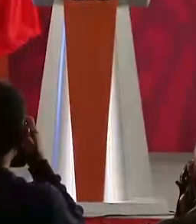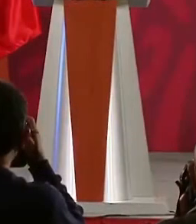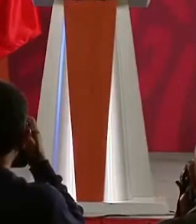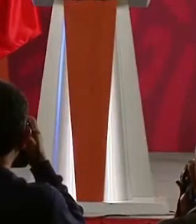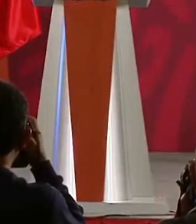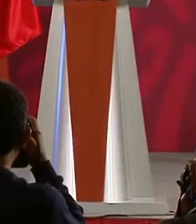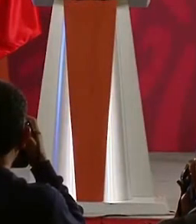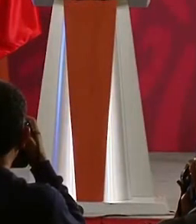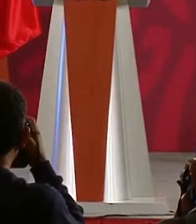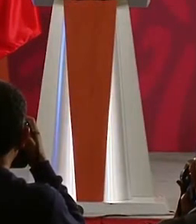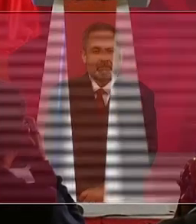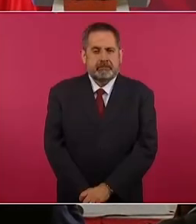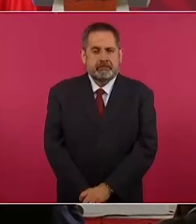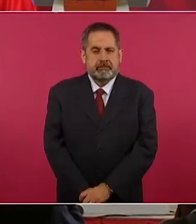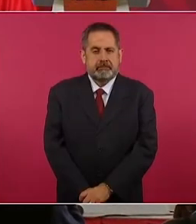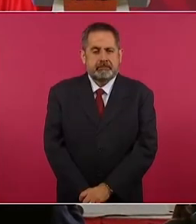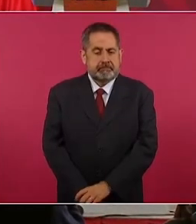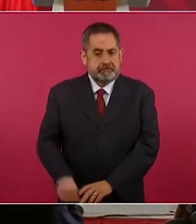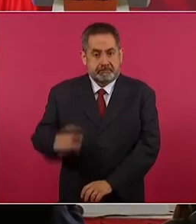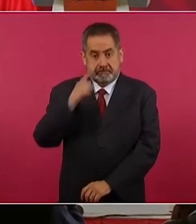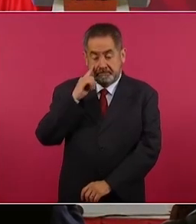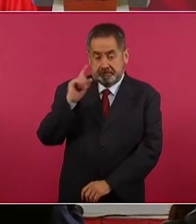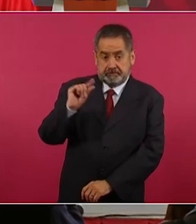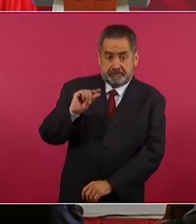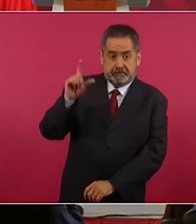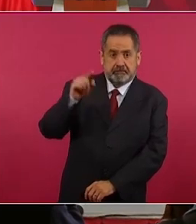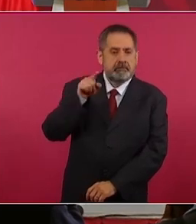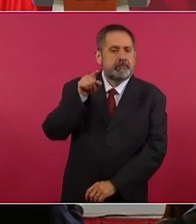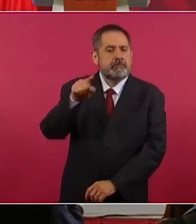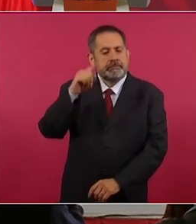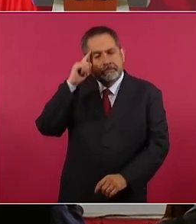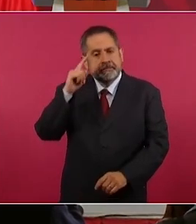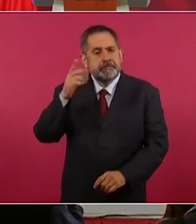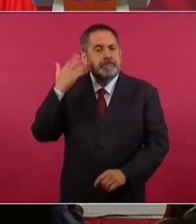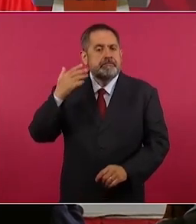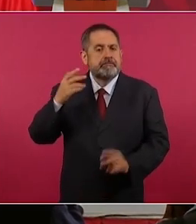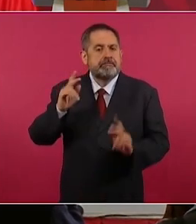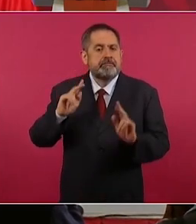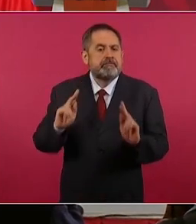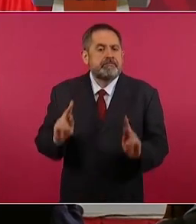extraordinario. Esto tiene que ver con la venta de Banamex.